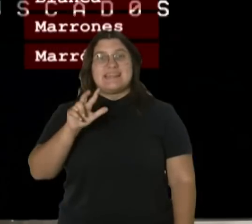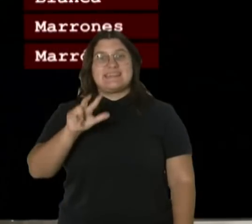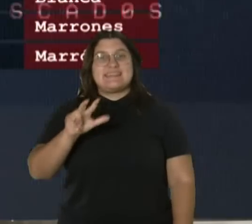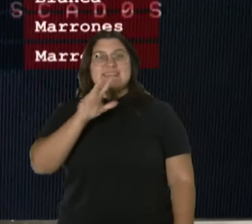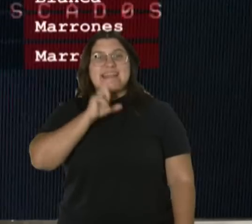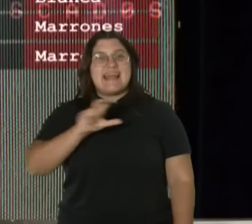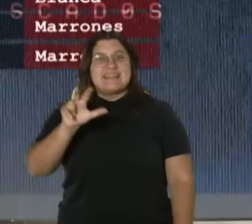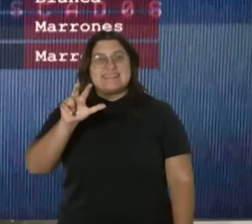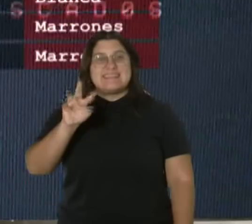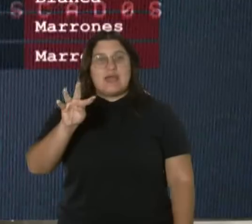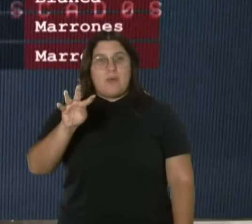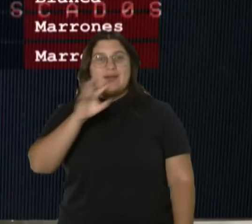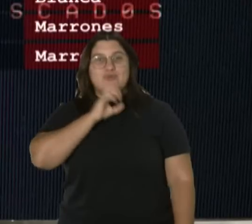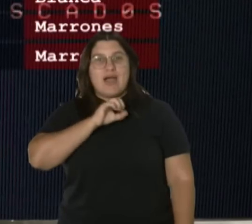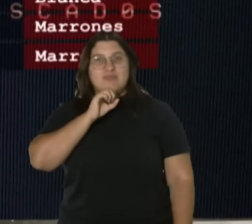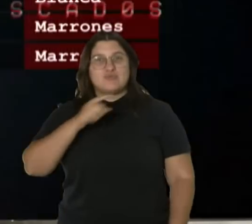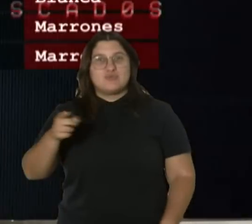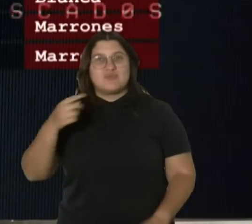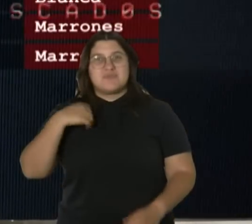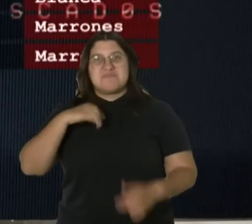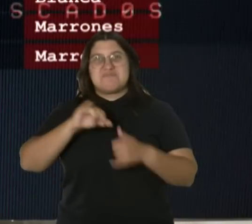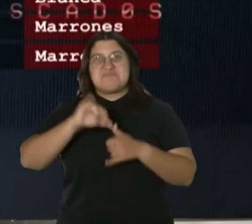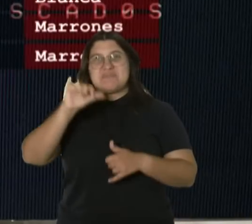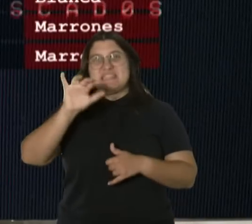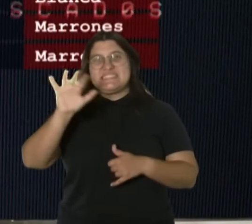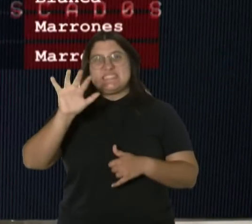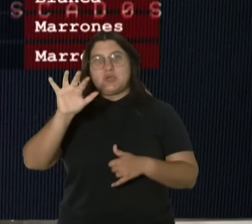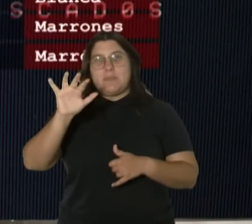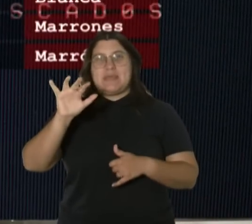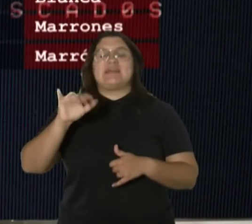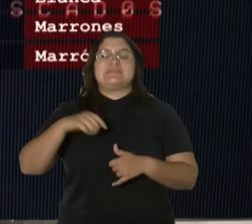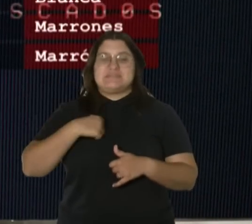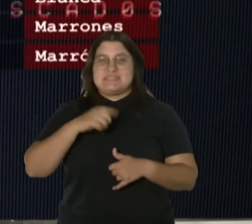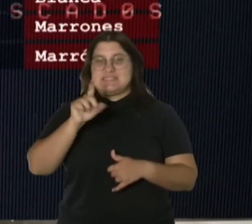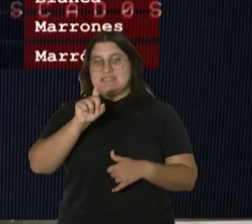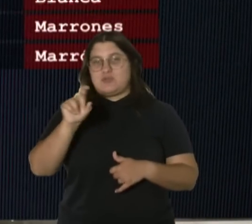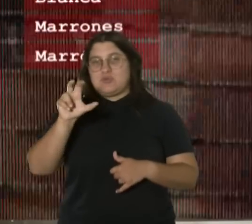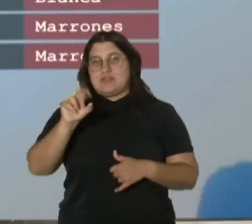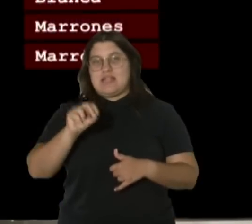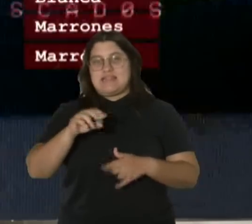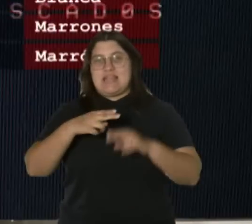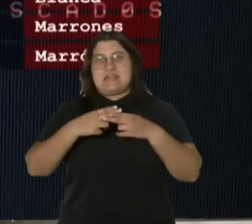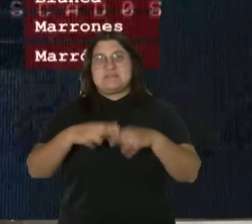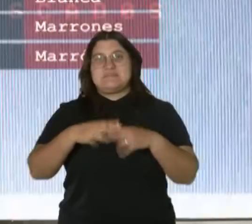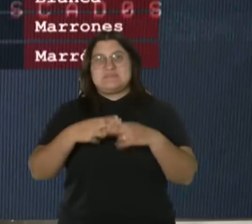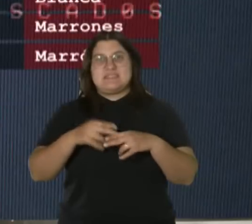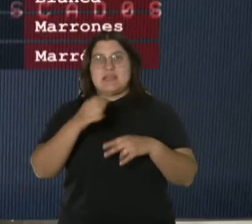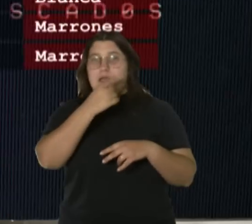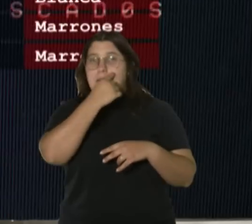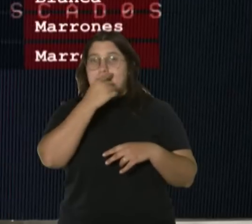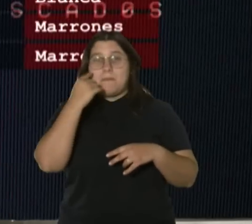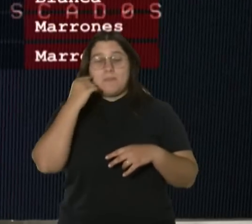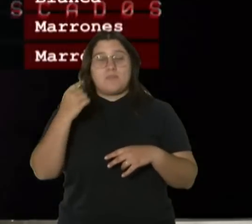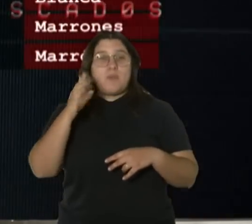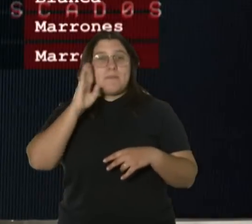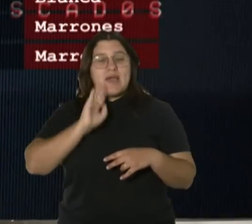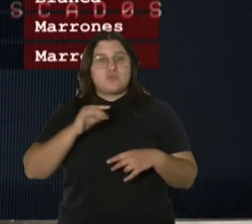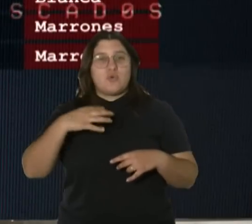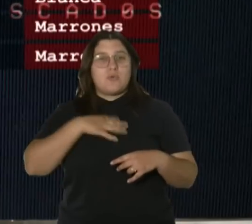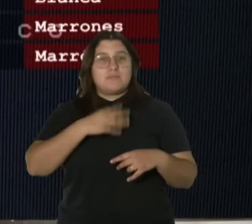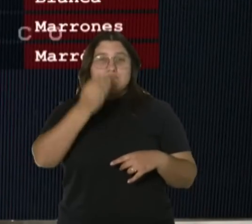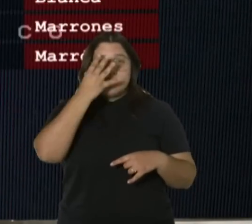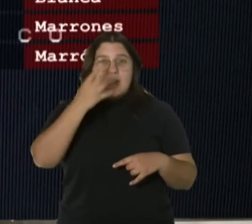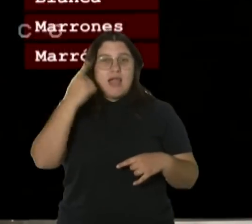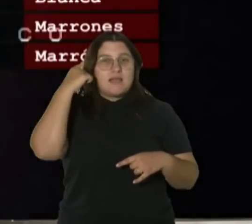de cinco pies pesa una 130 libras De tez Blanca ojos color marrón y cabello también color marrón me gusta de ese rostro de